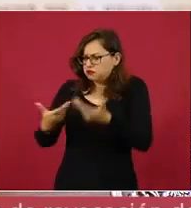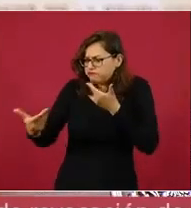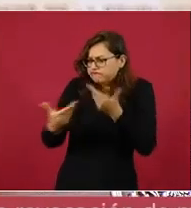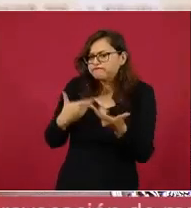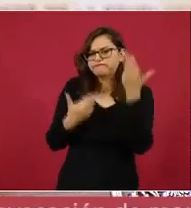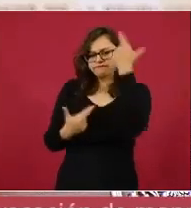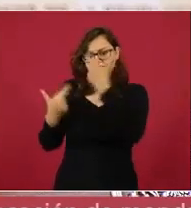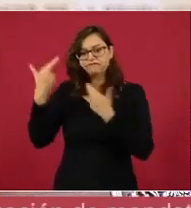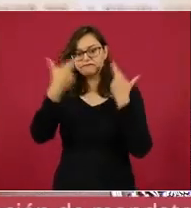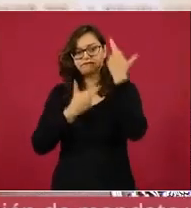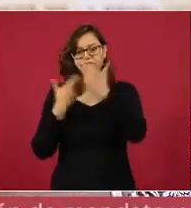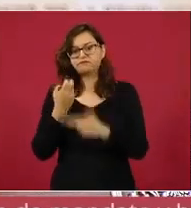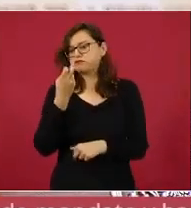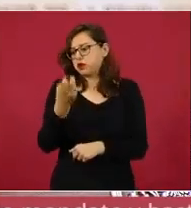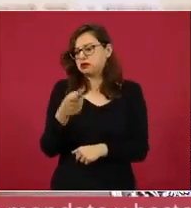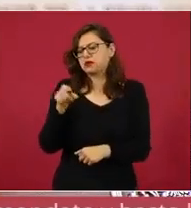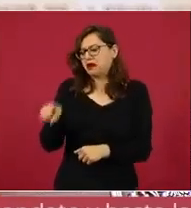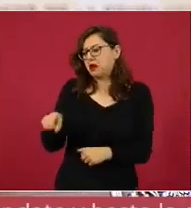para los medios conservadores.